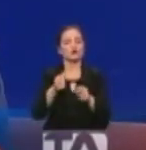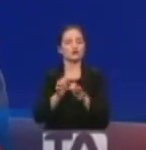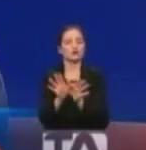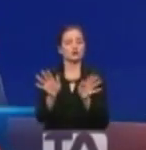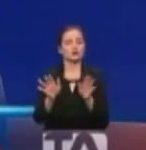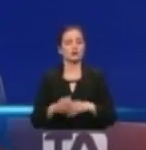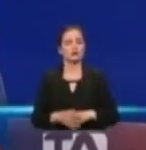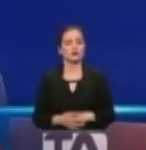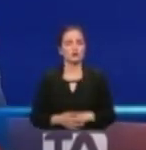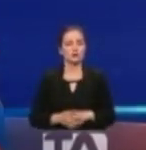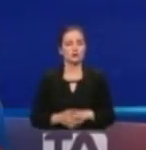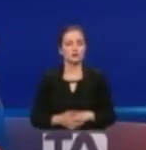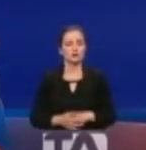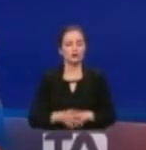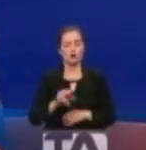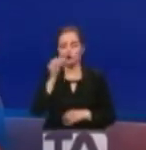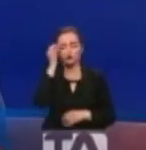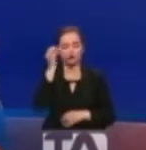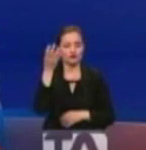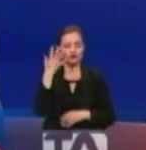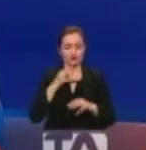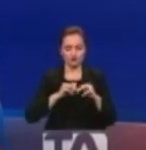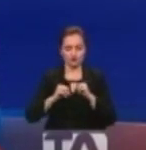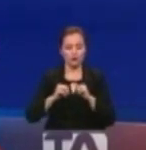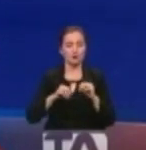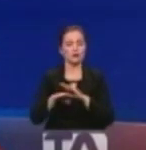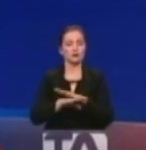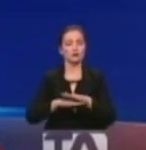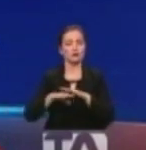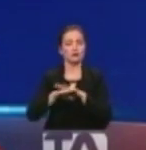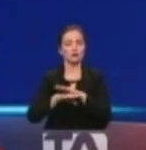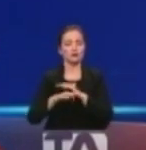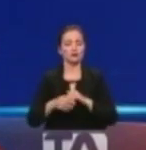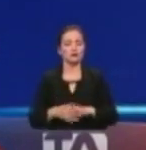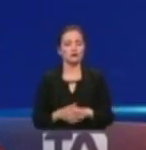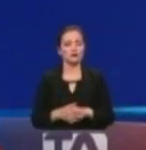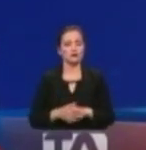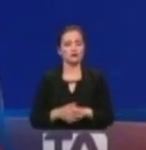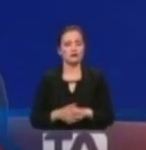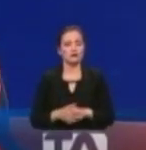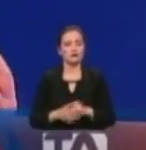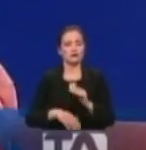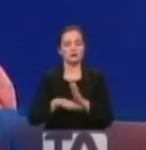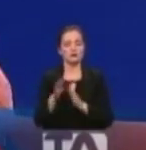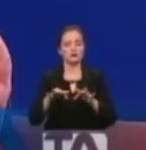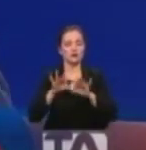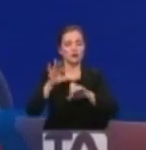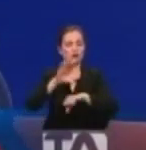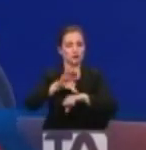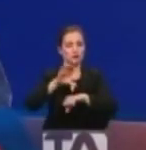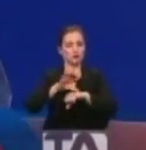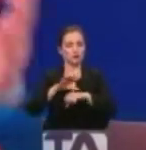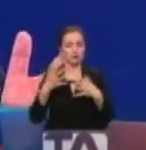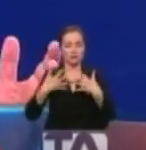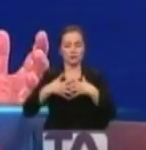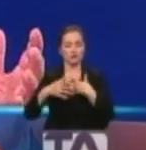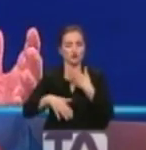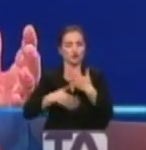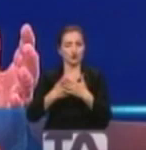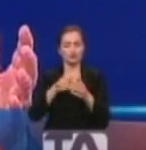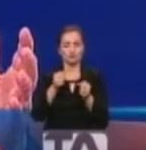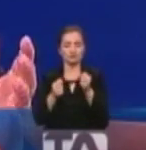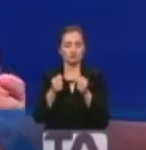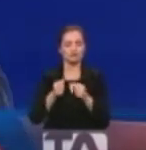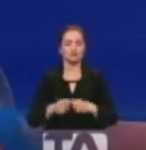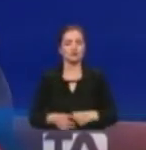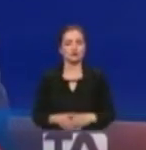colectivo. Porque no hay que olvidarse que el metro, básicamente lo que es el eje central de articulación de todo el sistema de